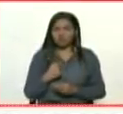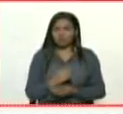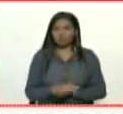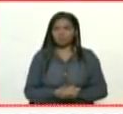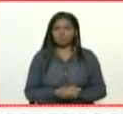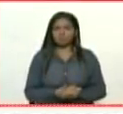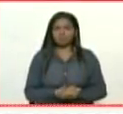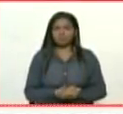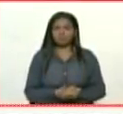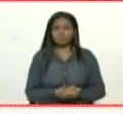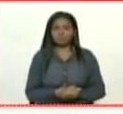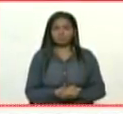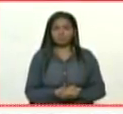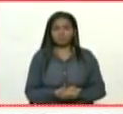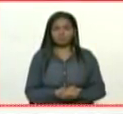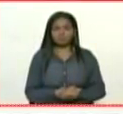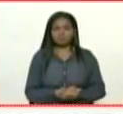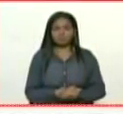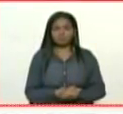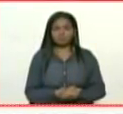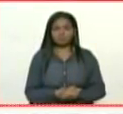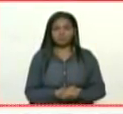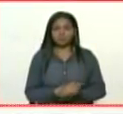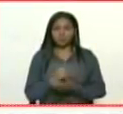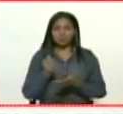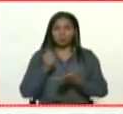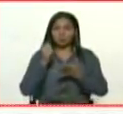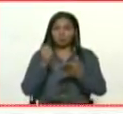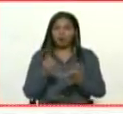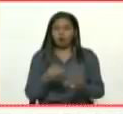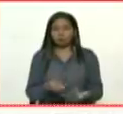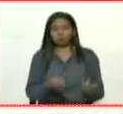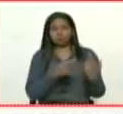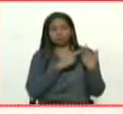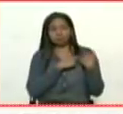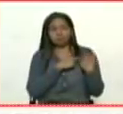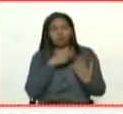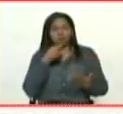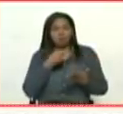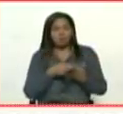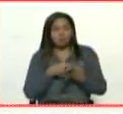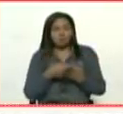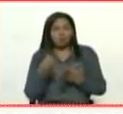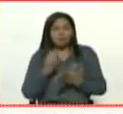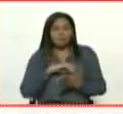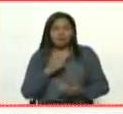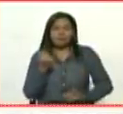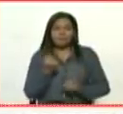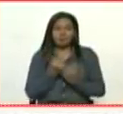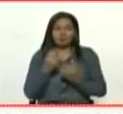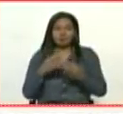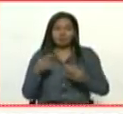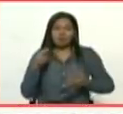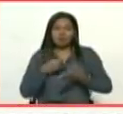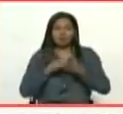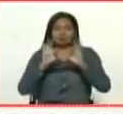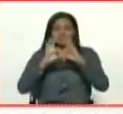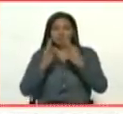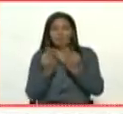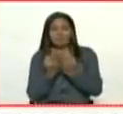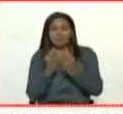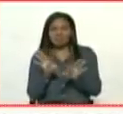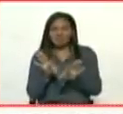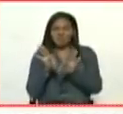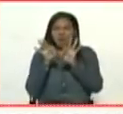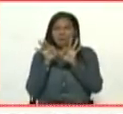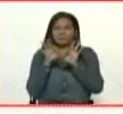todos los meses, un bono de respaldo de ingreso, de apoyo al ingreso familiar, un bono